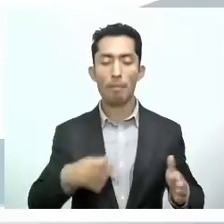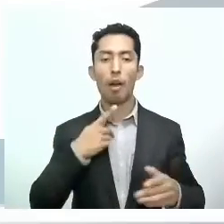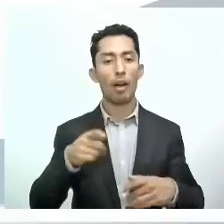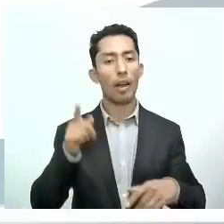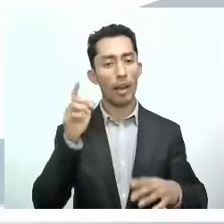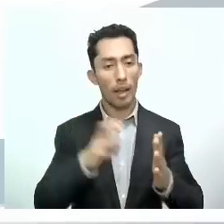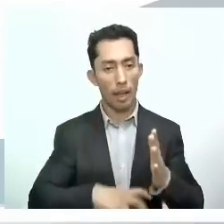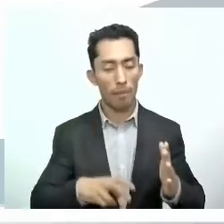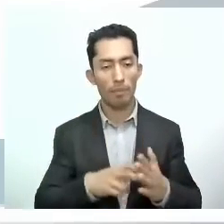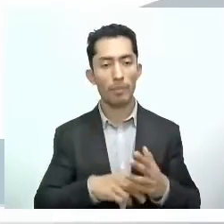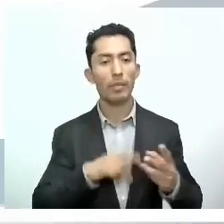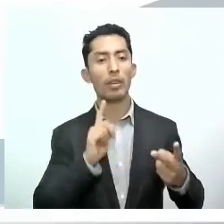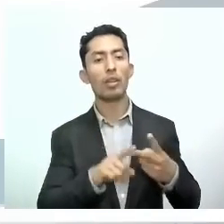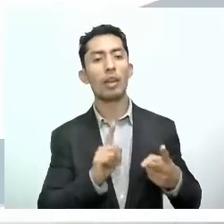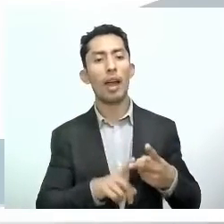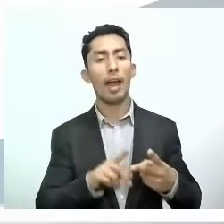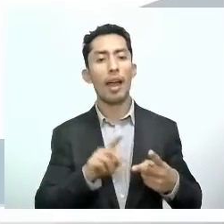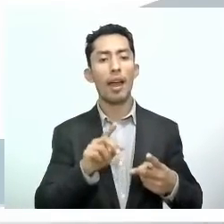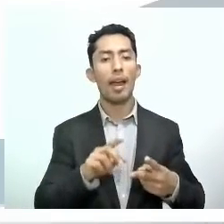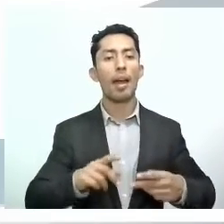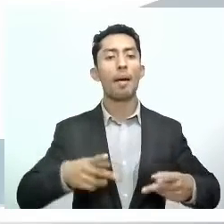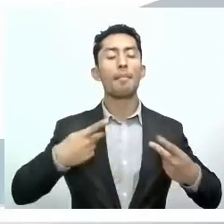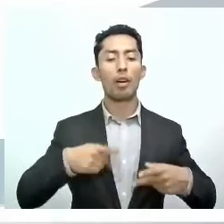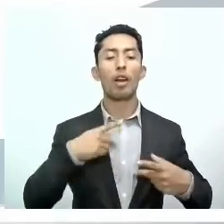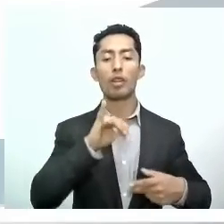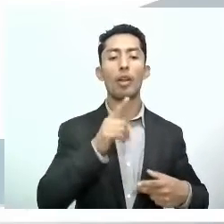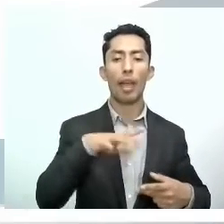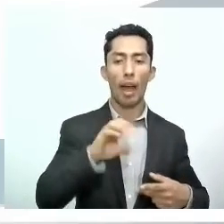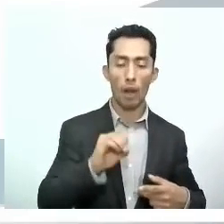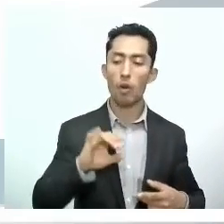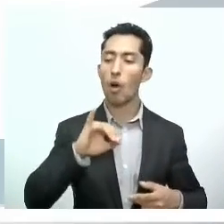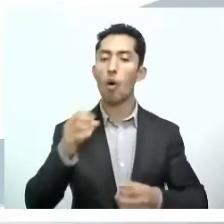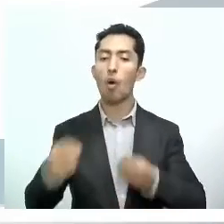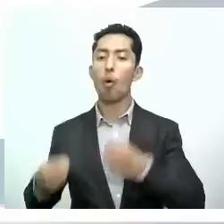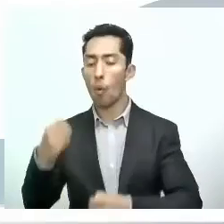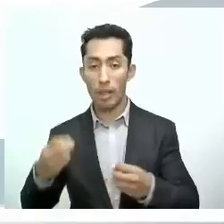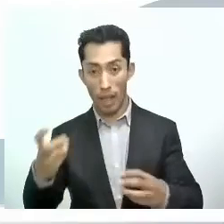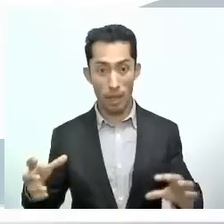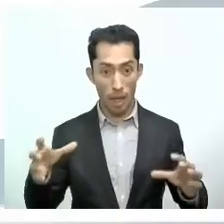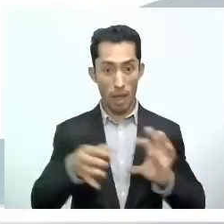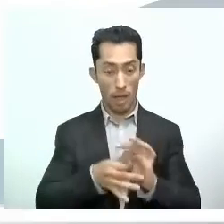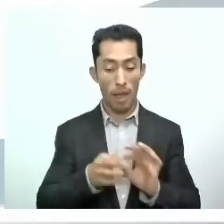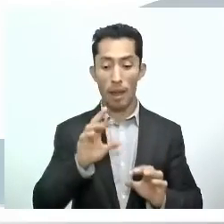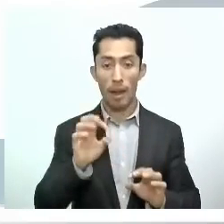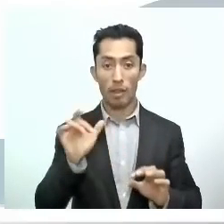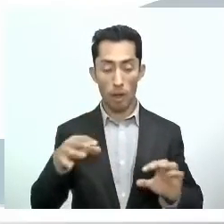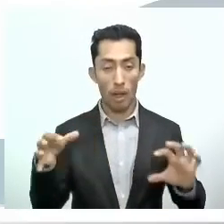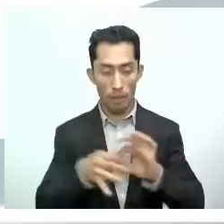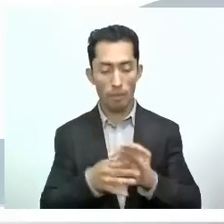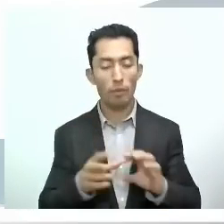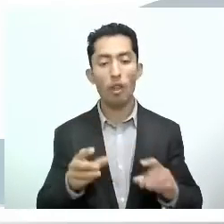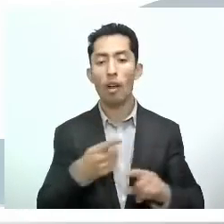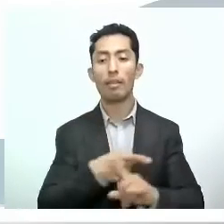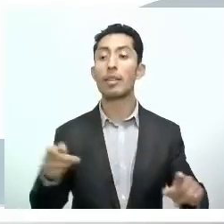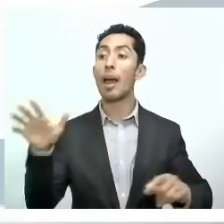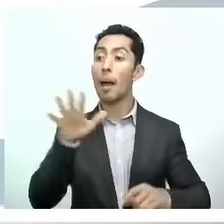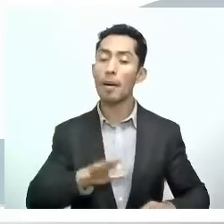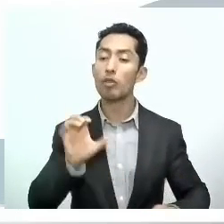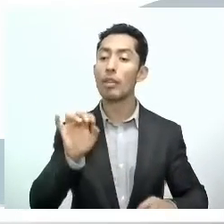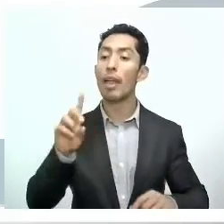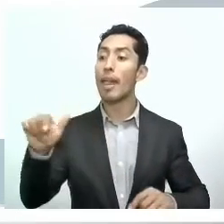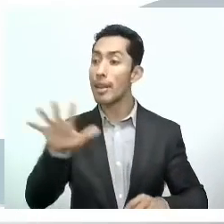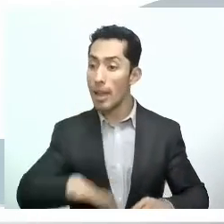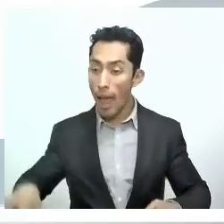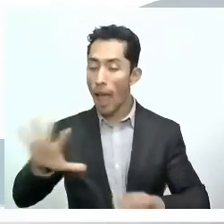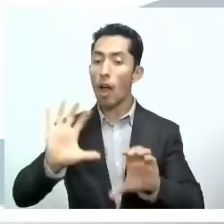es una relación ciudadano-juez, sino es una relación ciudadanía en colectivo